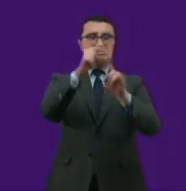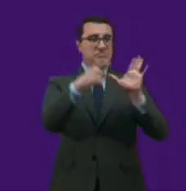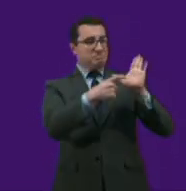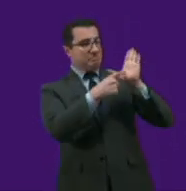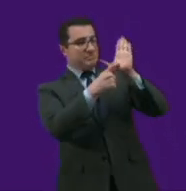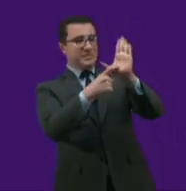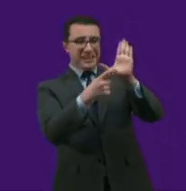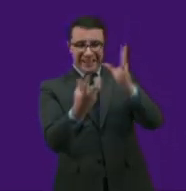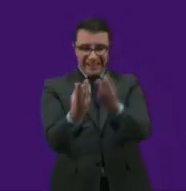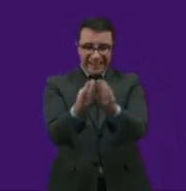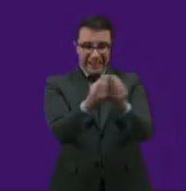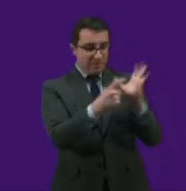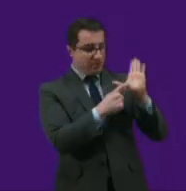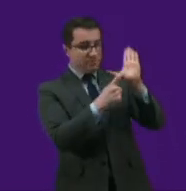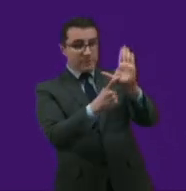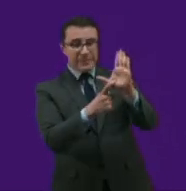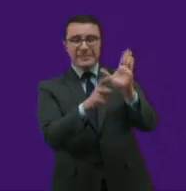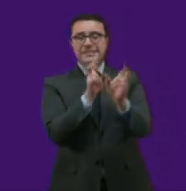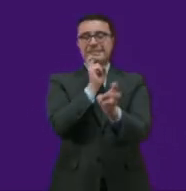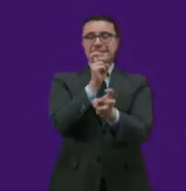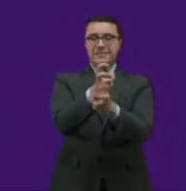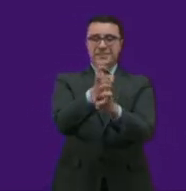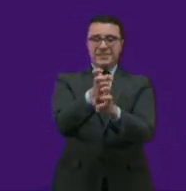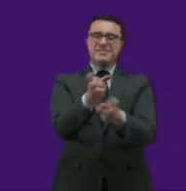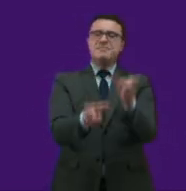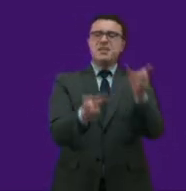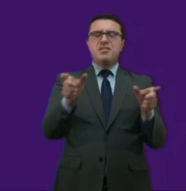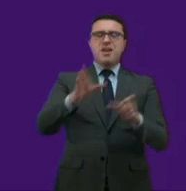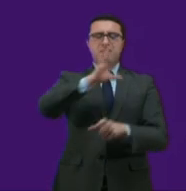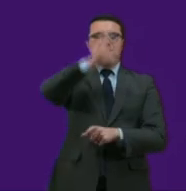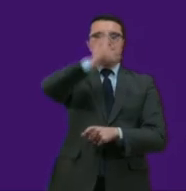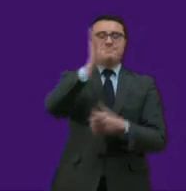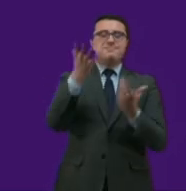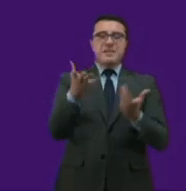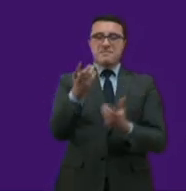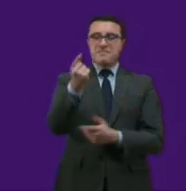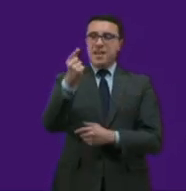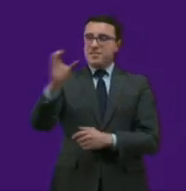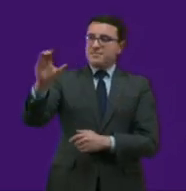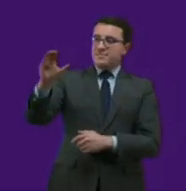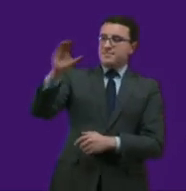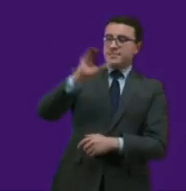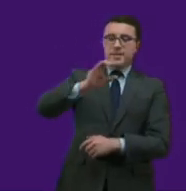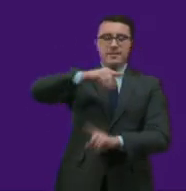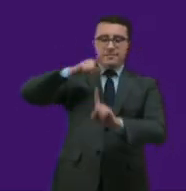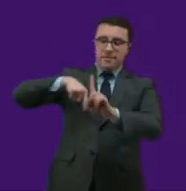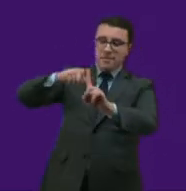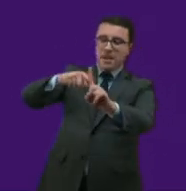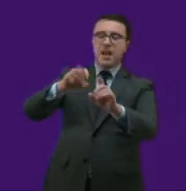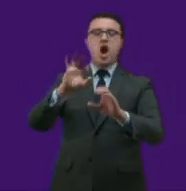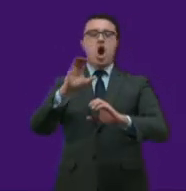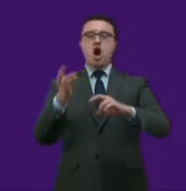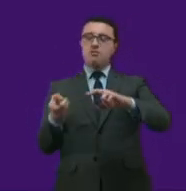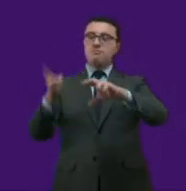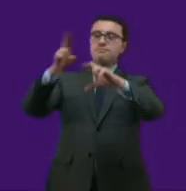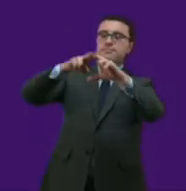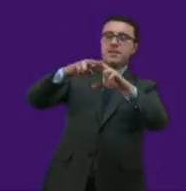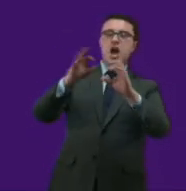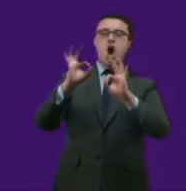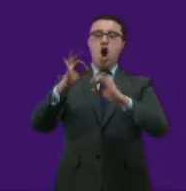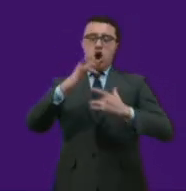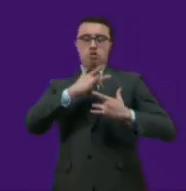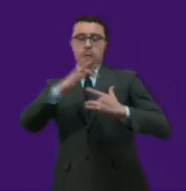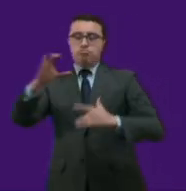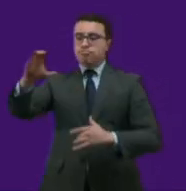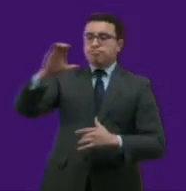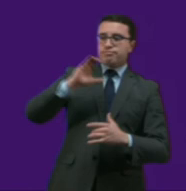del equipo es difícil, porque la gente está acostumbrada a recibir un salario, un bono, un subsidio.